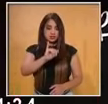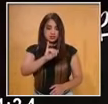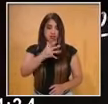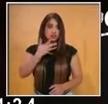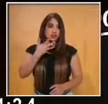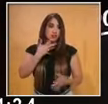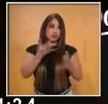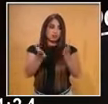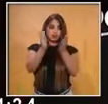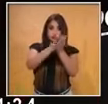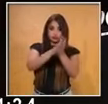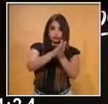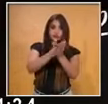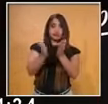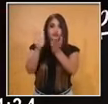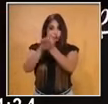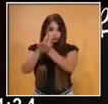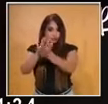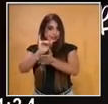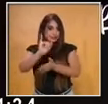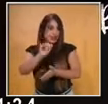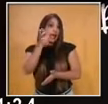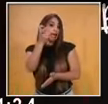que es otra parte, ¿sí? En la hoja.